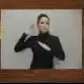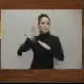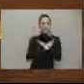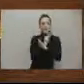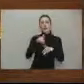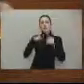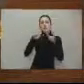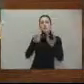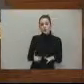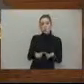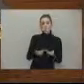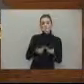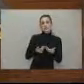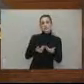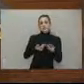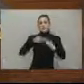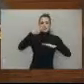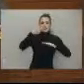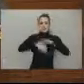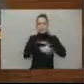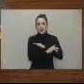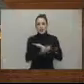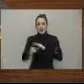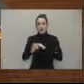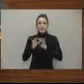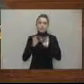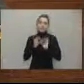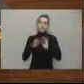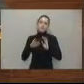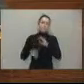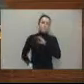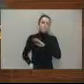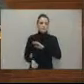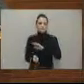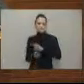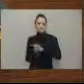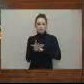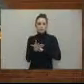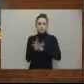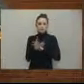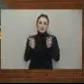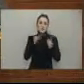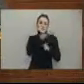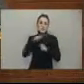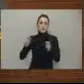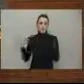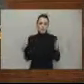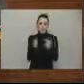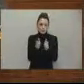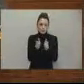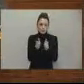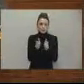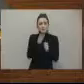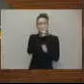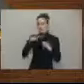una serie de limitaciones que generan un fuerte desincentivo en el acceso al transporte público. Son muchos los